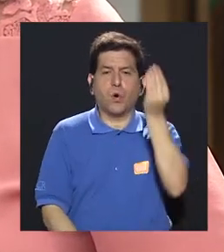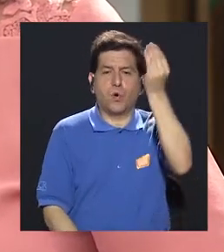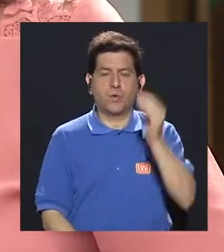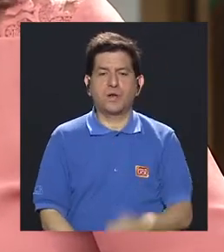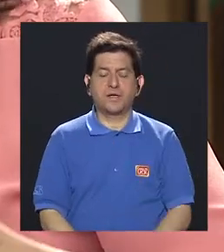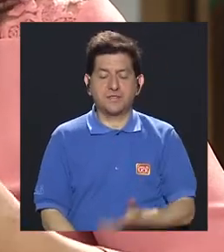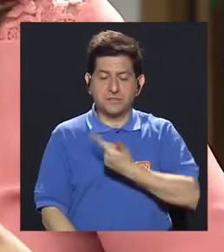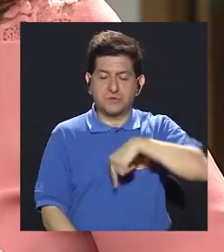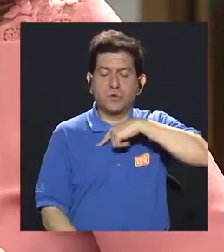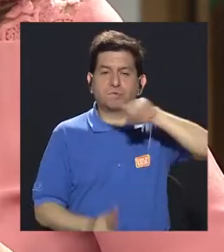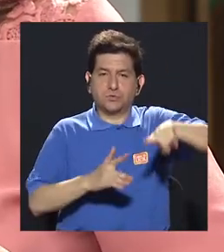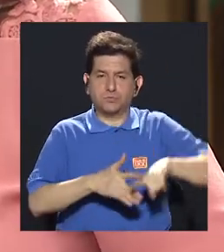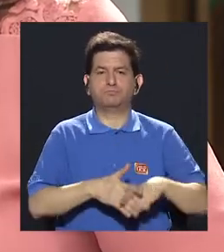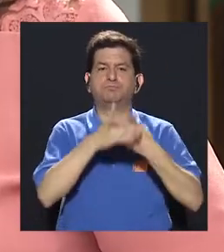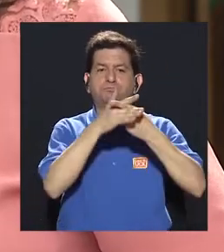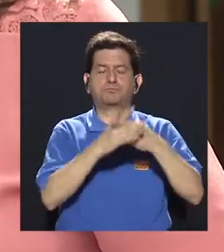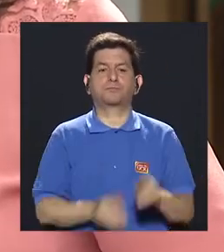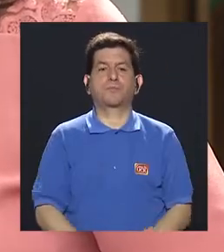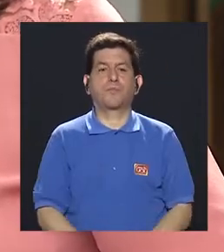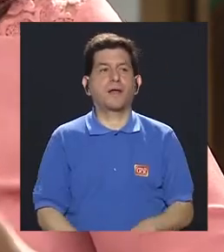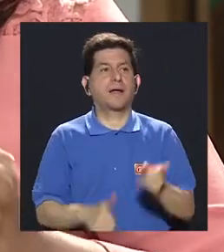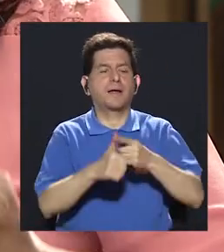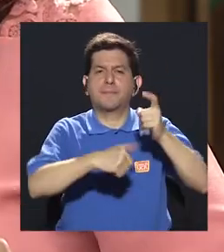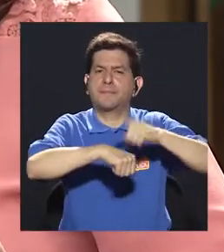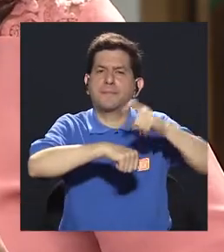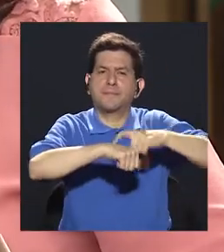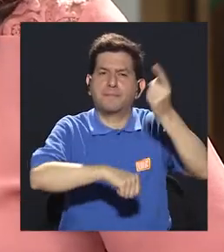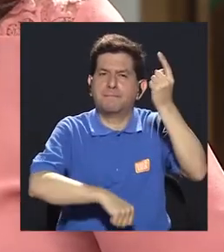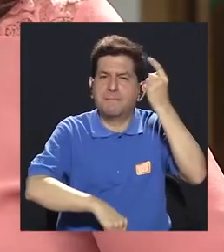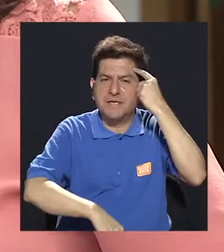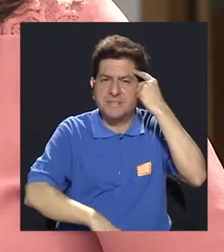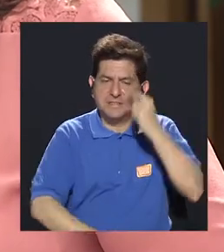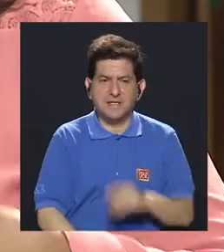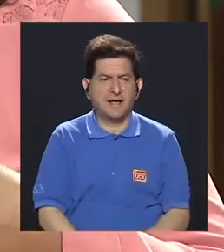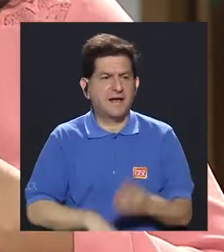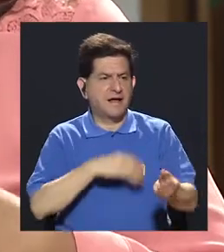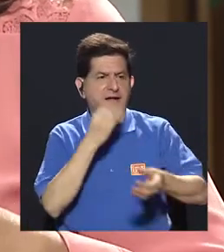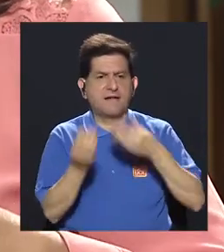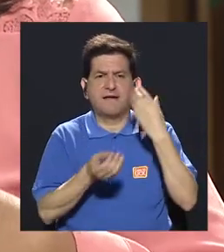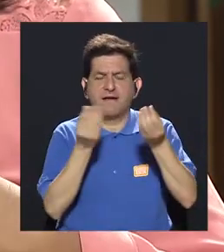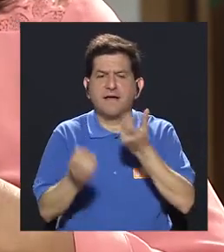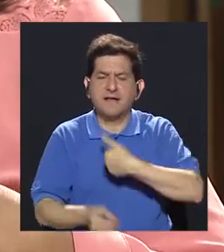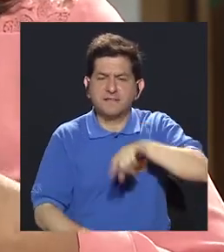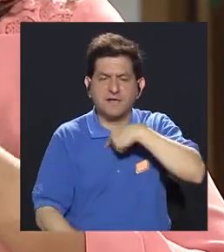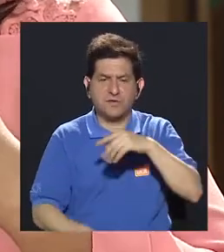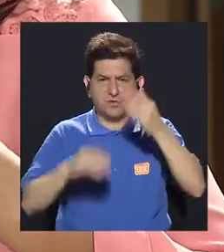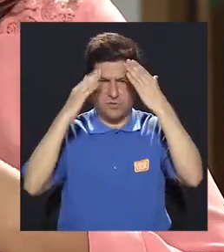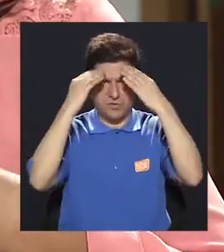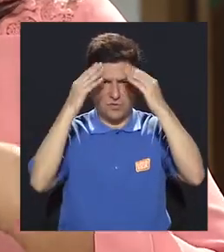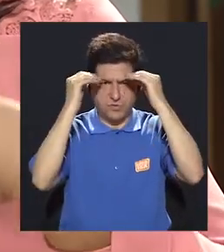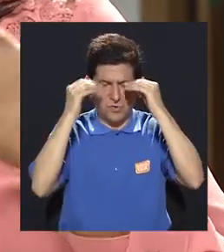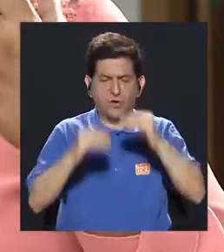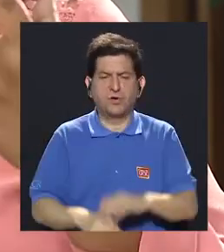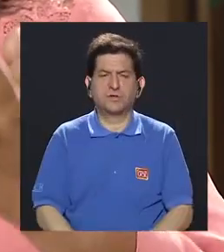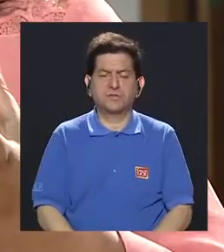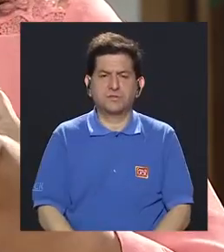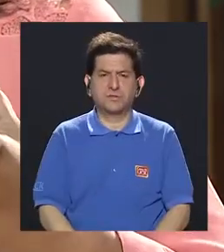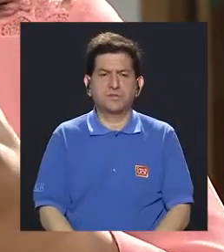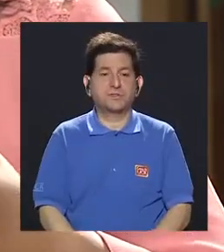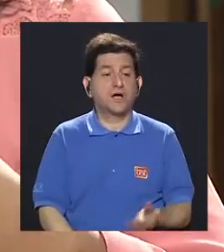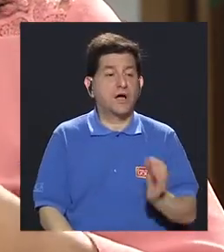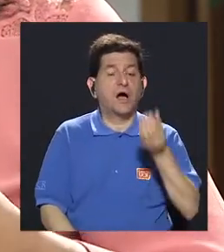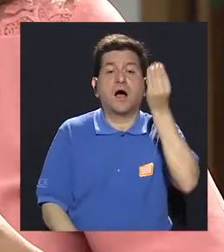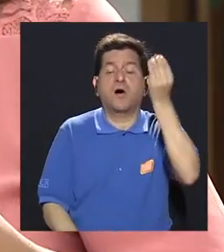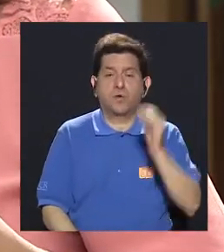en la adolescencia, es que nacemos. Y desde un inicio pensamos, bueno, ¿cómo hacemos para llevar información y